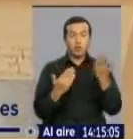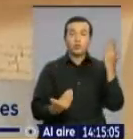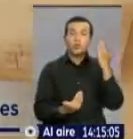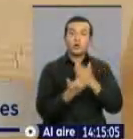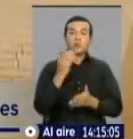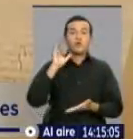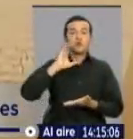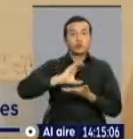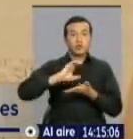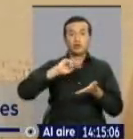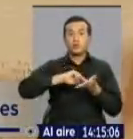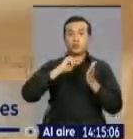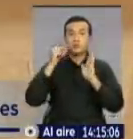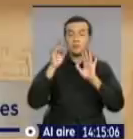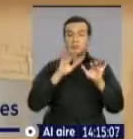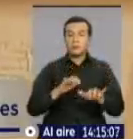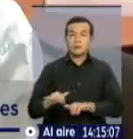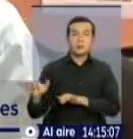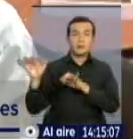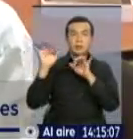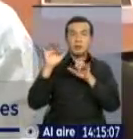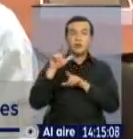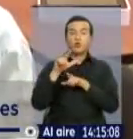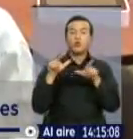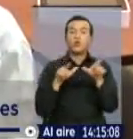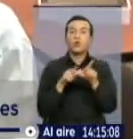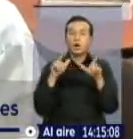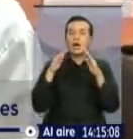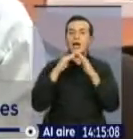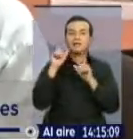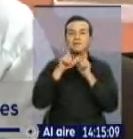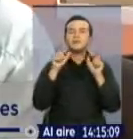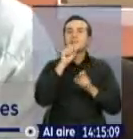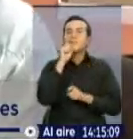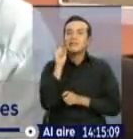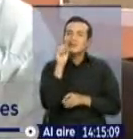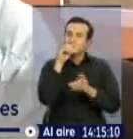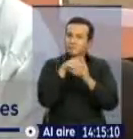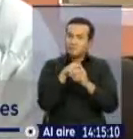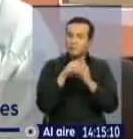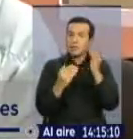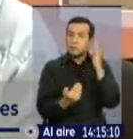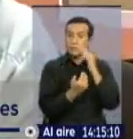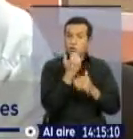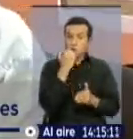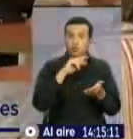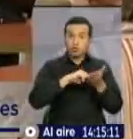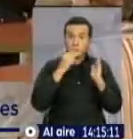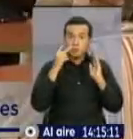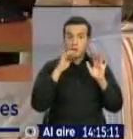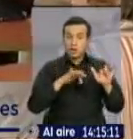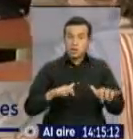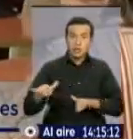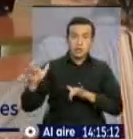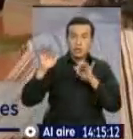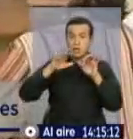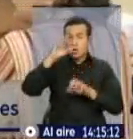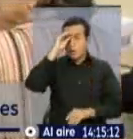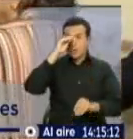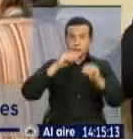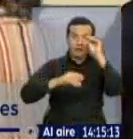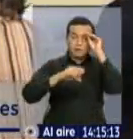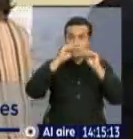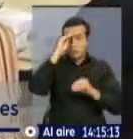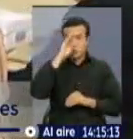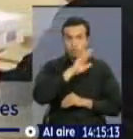centro multimedia ubicado en uno de los gerontológicos de la ciudad. Ser parte de la tecnología y las nuevas formas de comunicación es